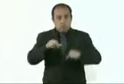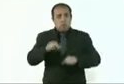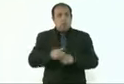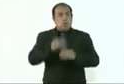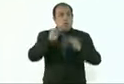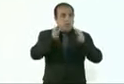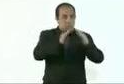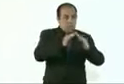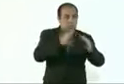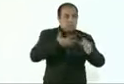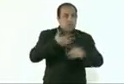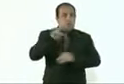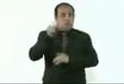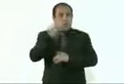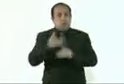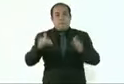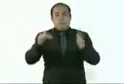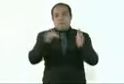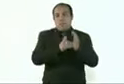80.000